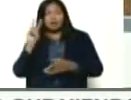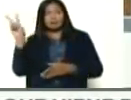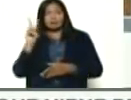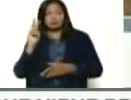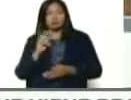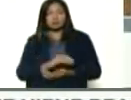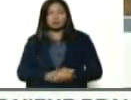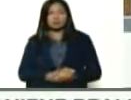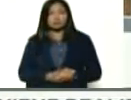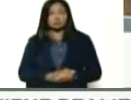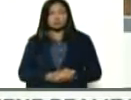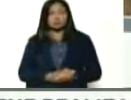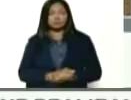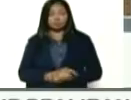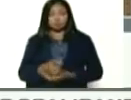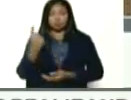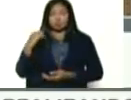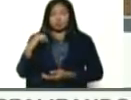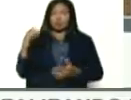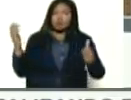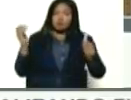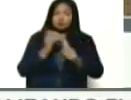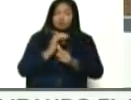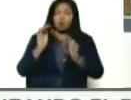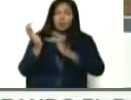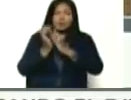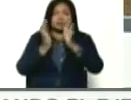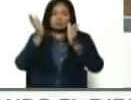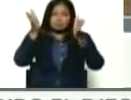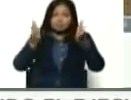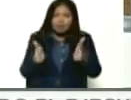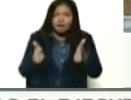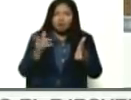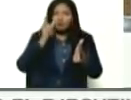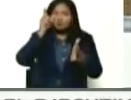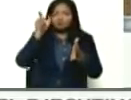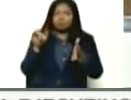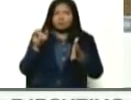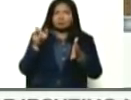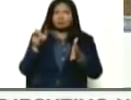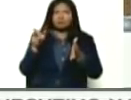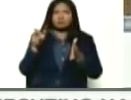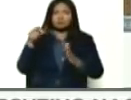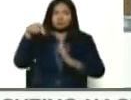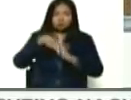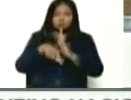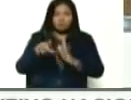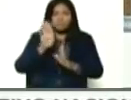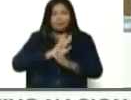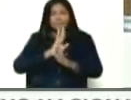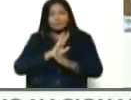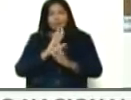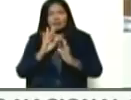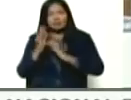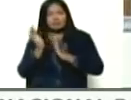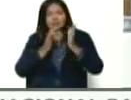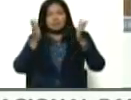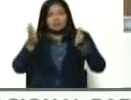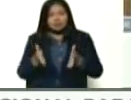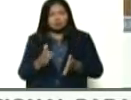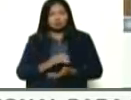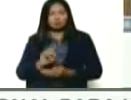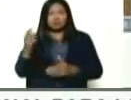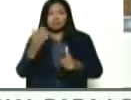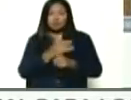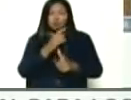usted quiere conseguir un cristiano de cristo de las catacumbas de cristo usted quiere